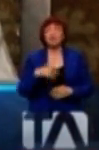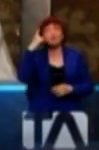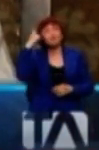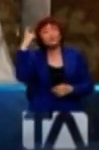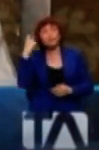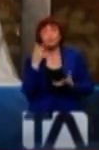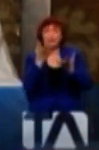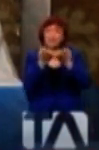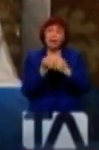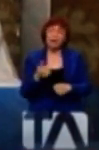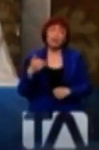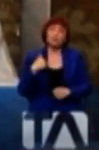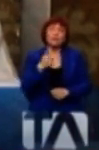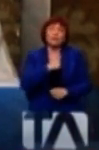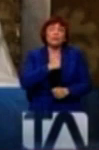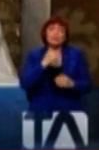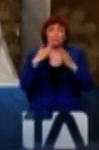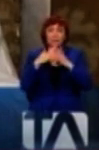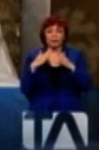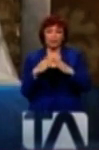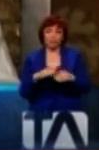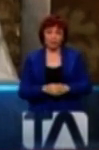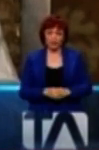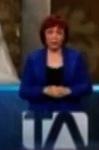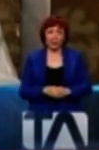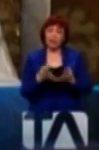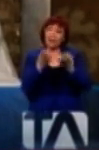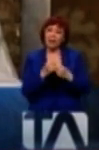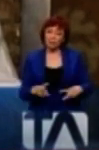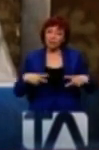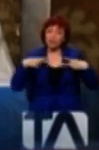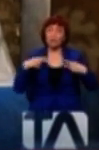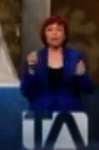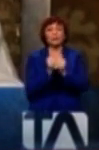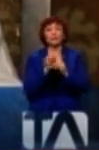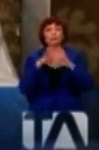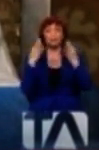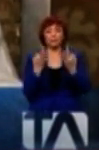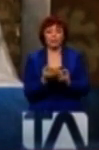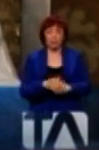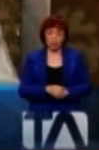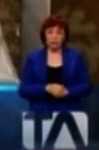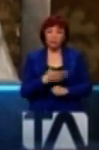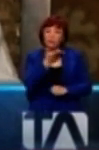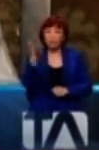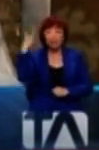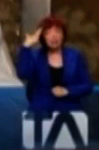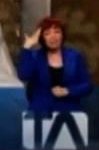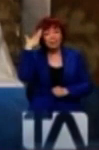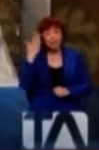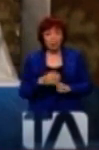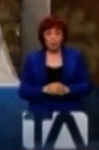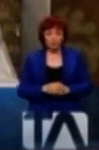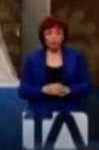vida, tener un hogar, tener una casa en la que vivir con su familia. La casa, como ustedes saben, va a